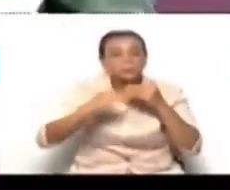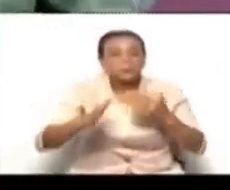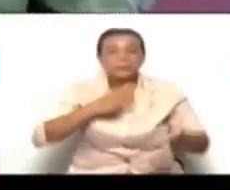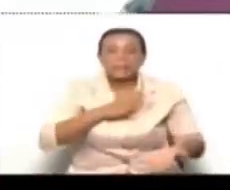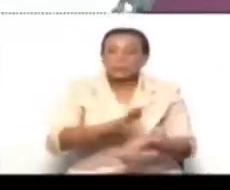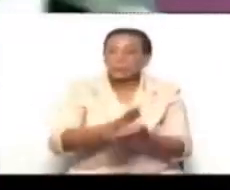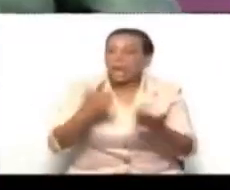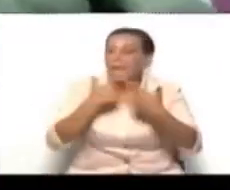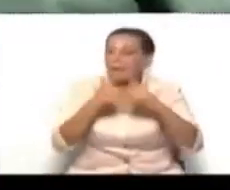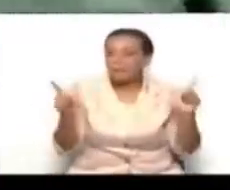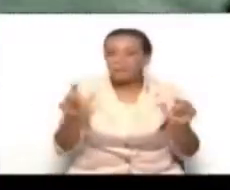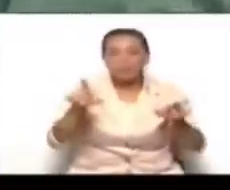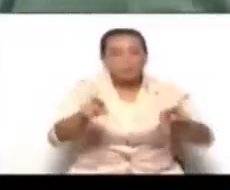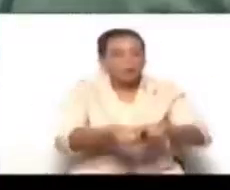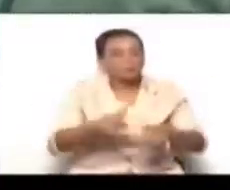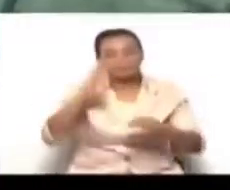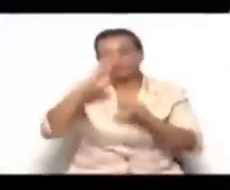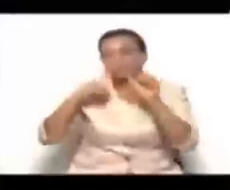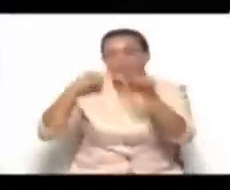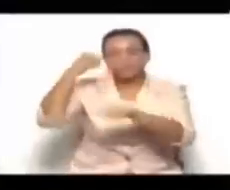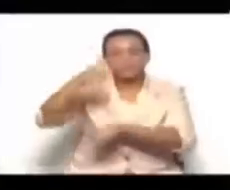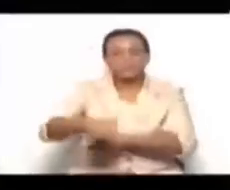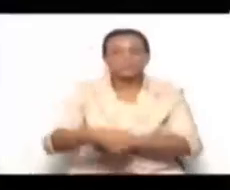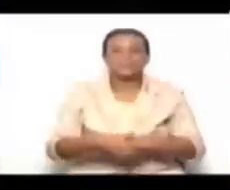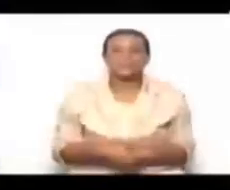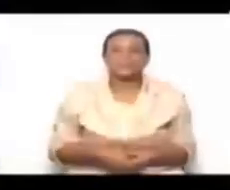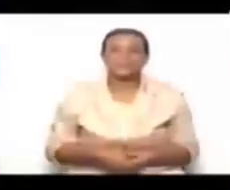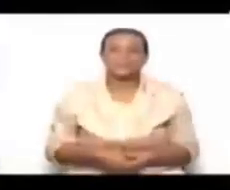libertades como el que tenemos hoy.